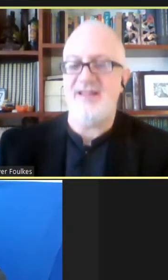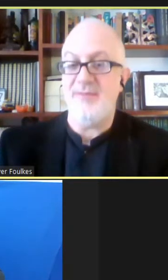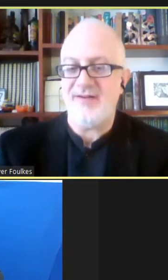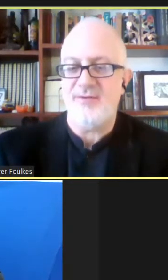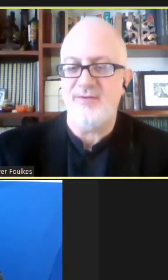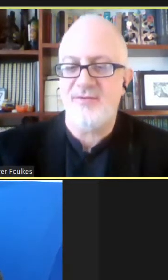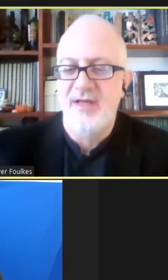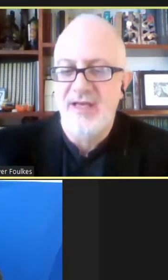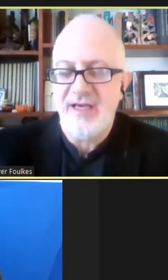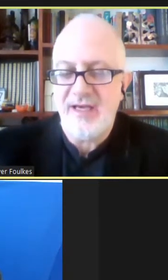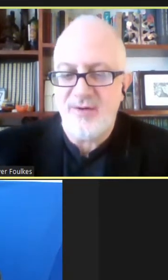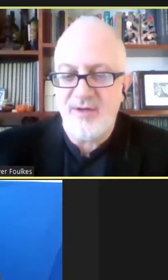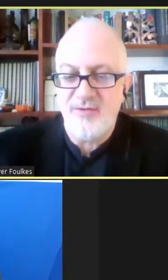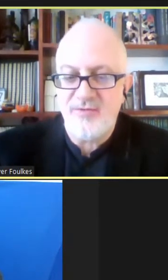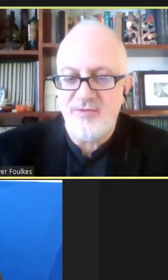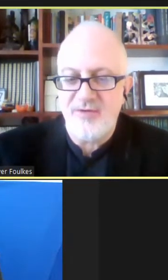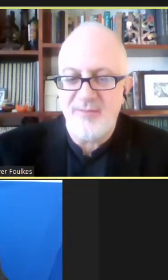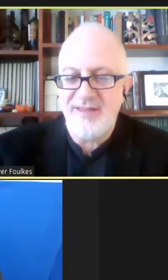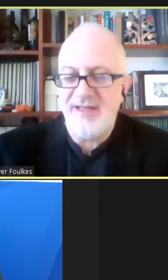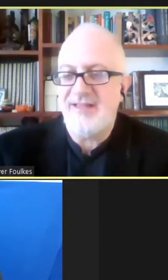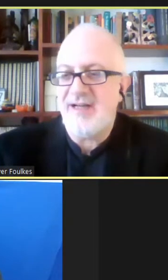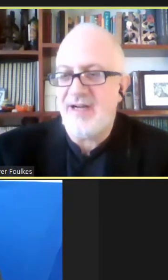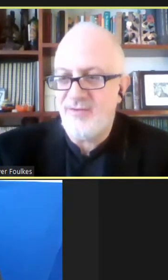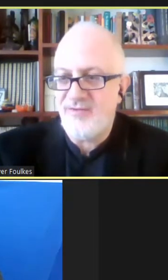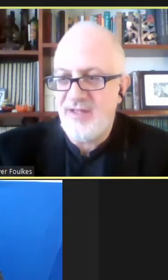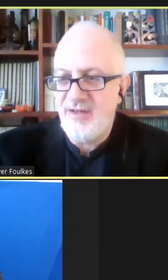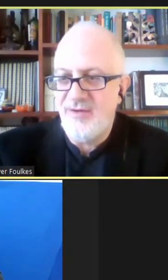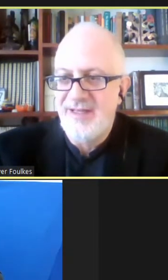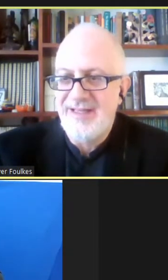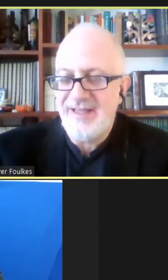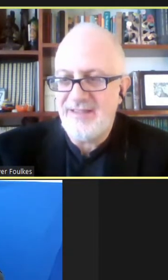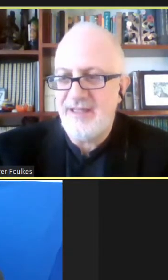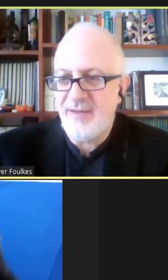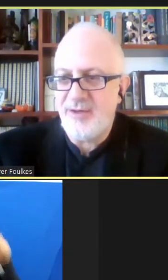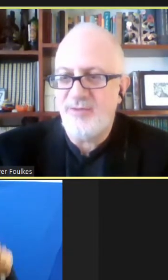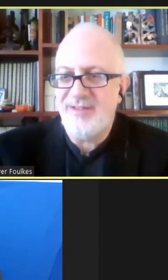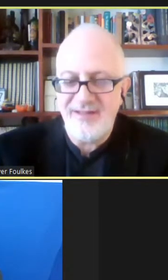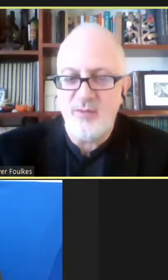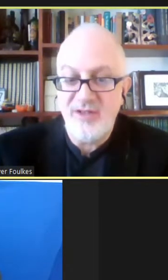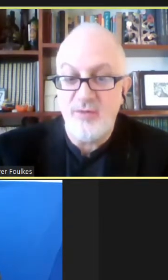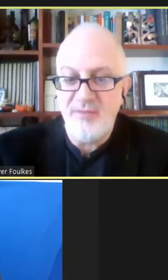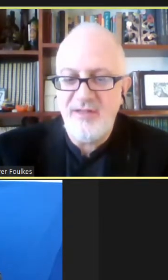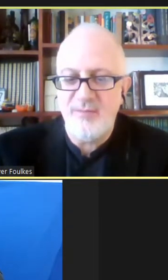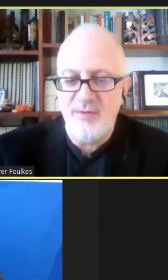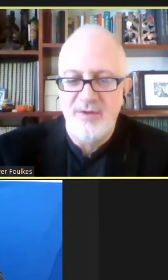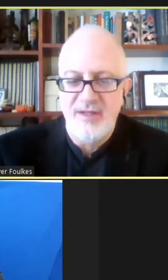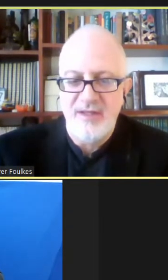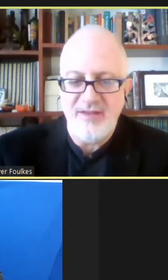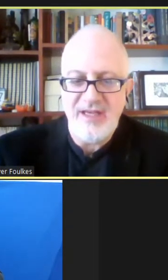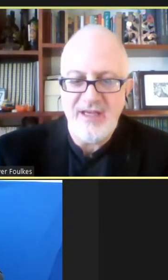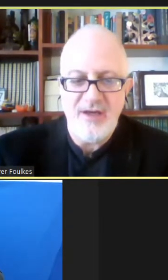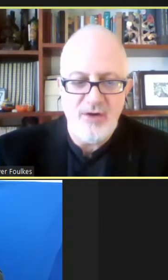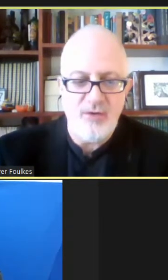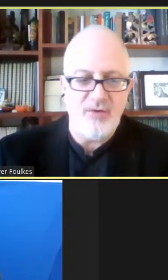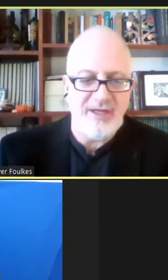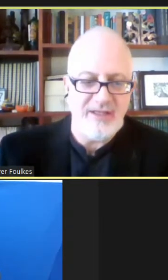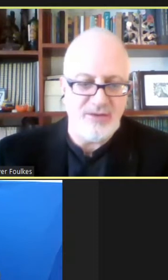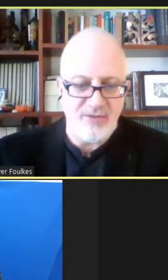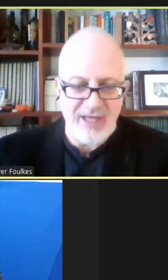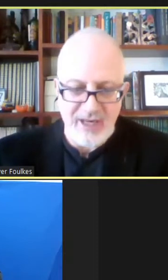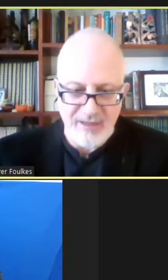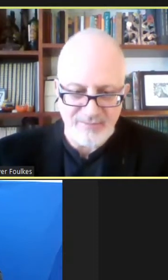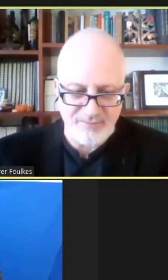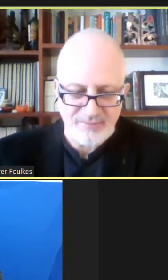diversos que creo que no son solamente literarios, sino que tienen que ver con el circuito mismo de lo